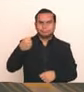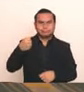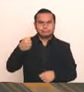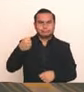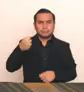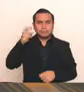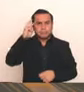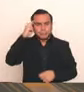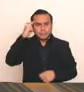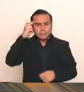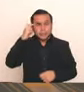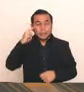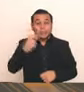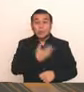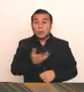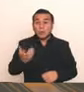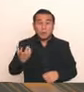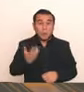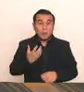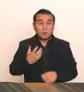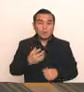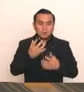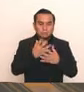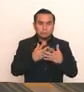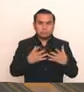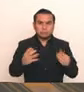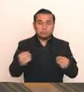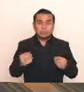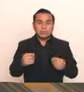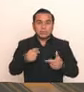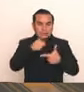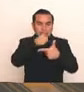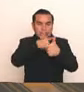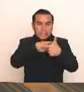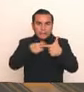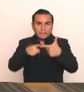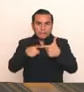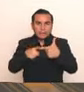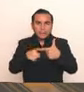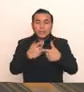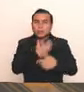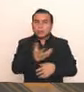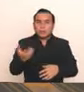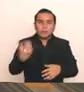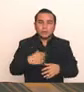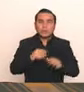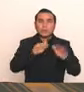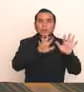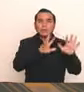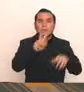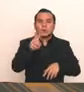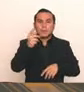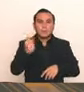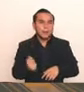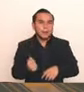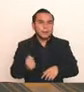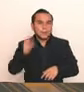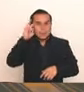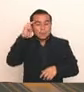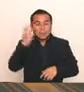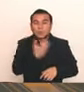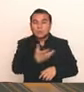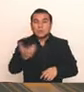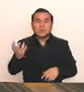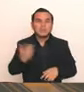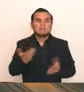estas cuotas así como las demás se diluirán en los meses que faltan para que el crédito del financiamiento termine sin interés en memoria y sin afectar